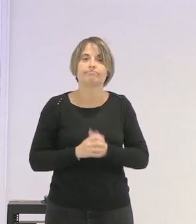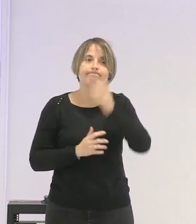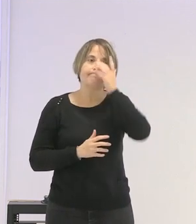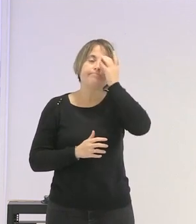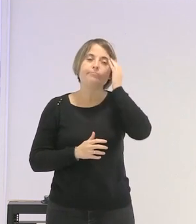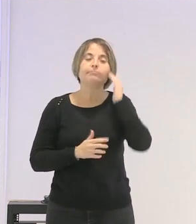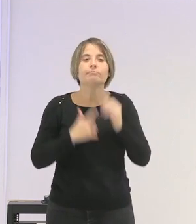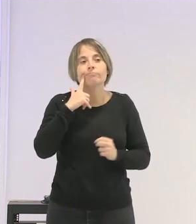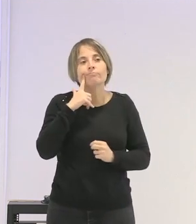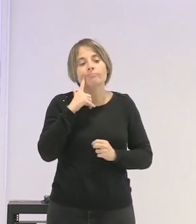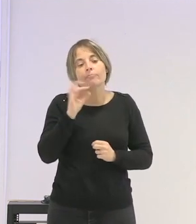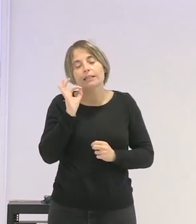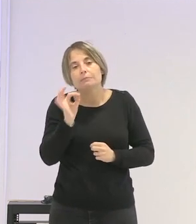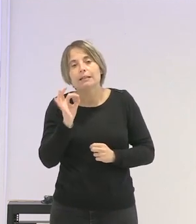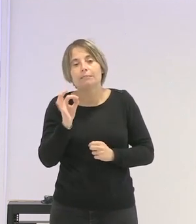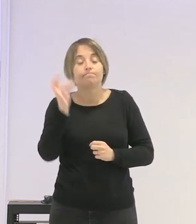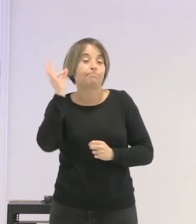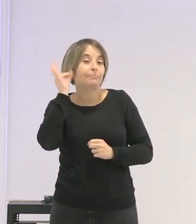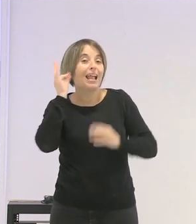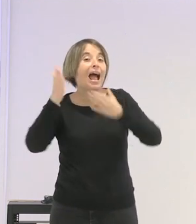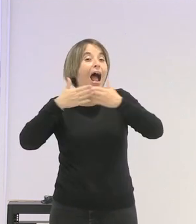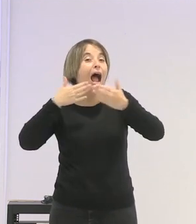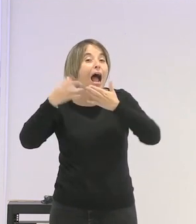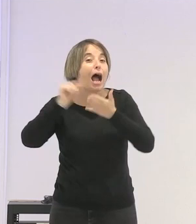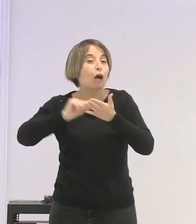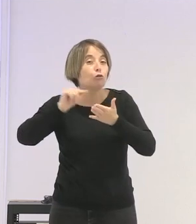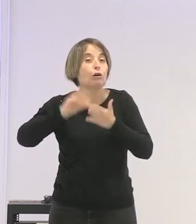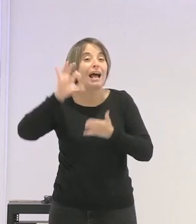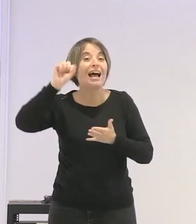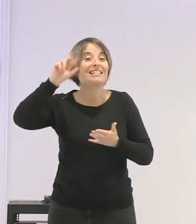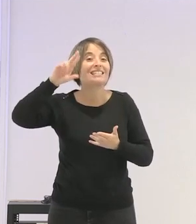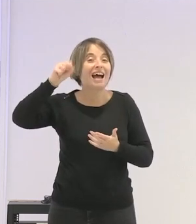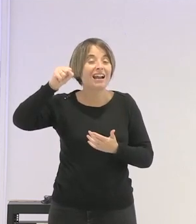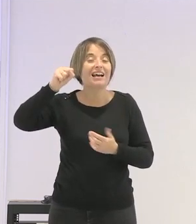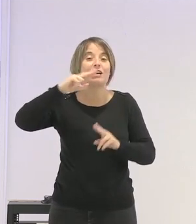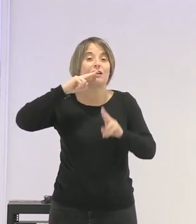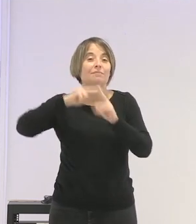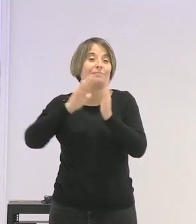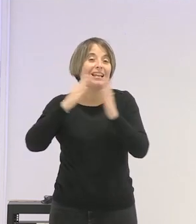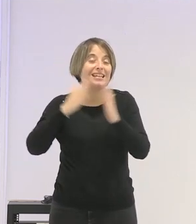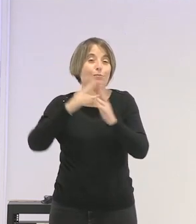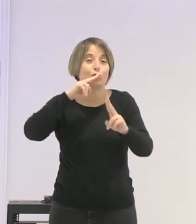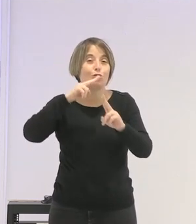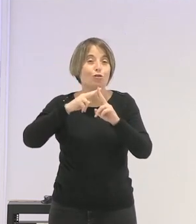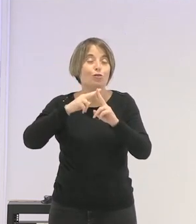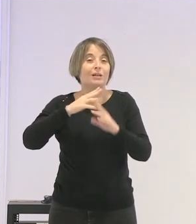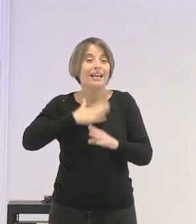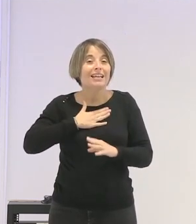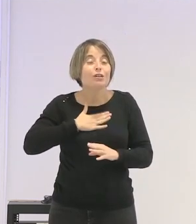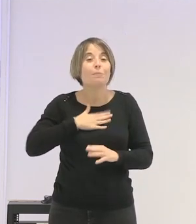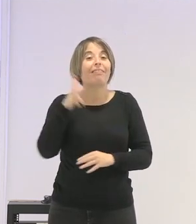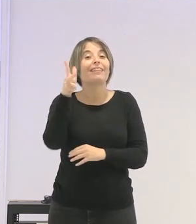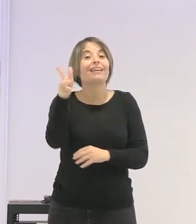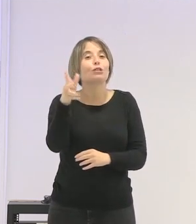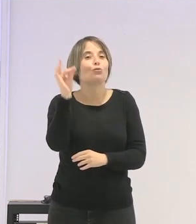verdad que hay, bueno, autoras, hay una autora que es Sara Farris, que ha escrito un libro que se llama En el nombre de los derechos de las